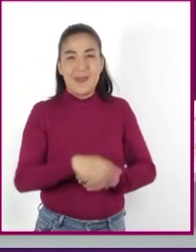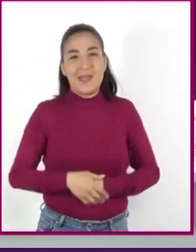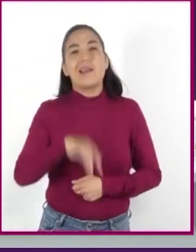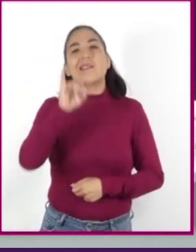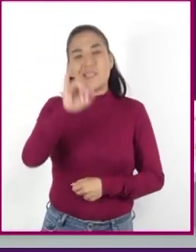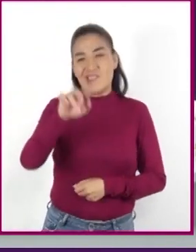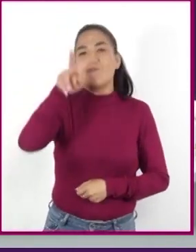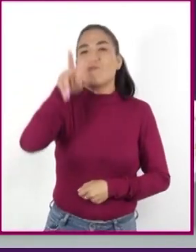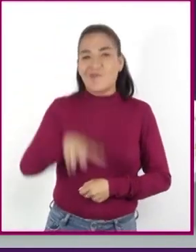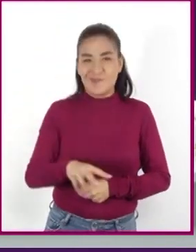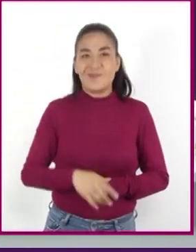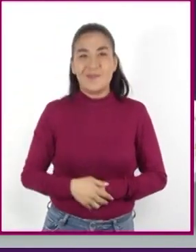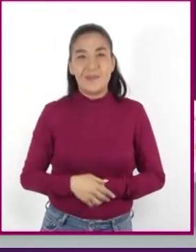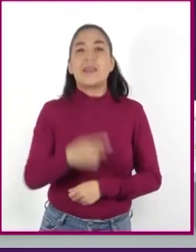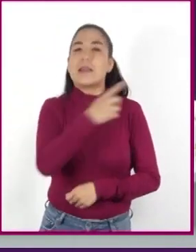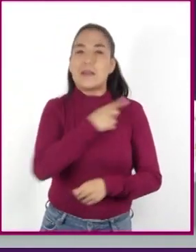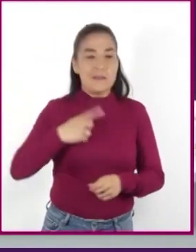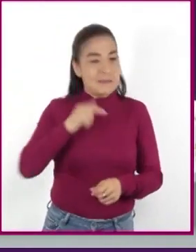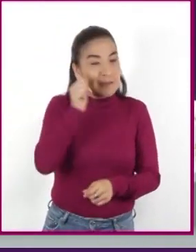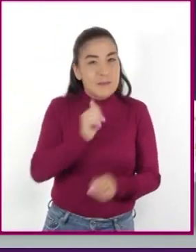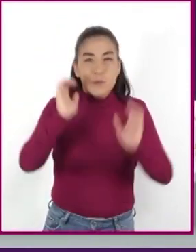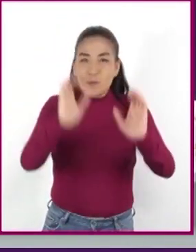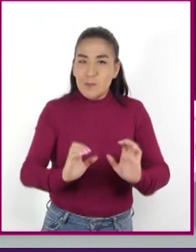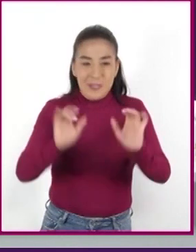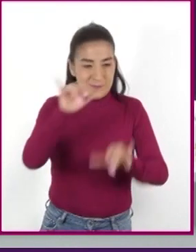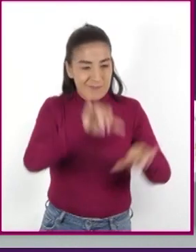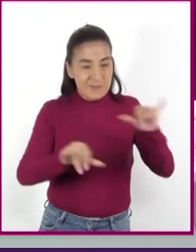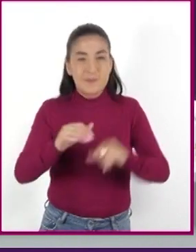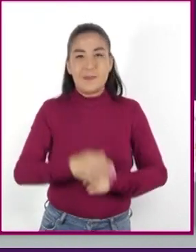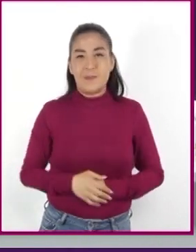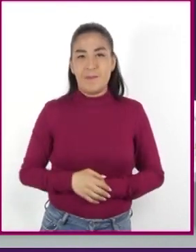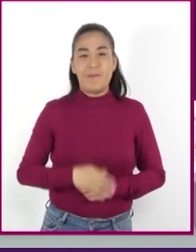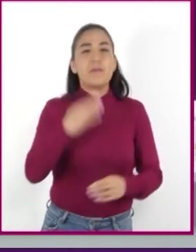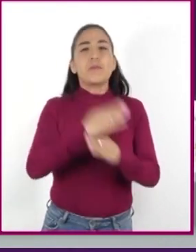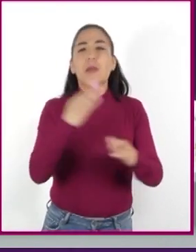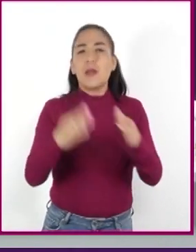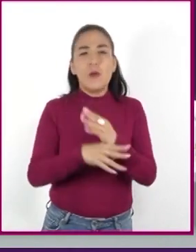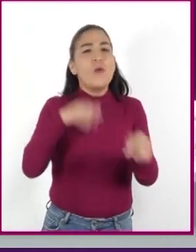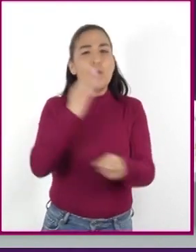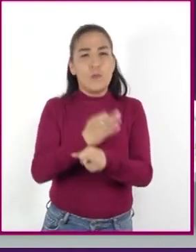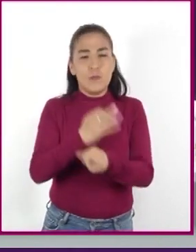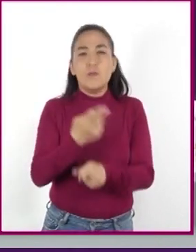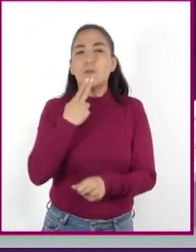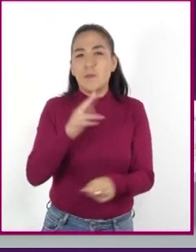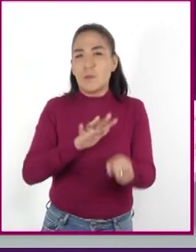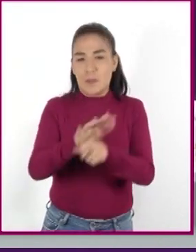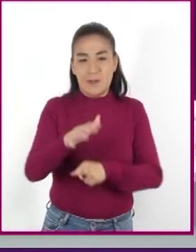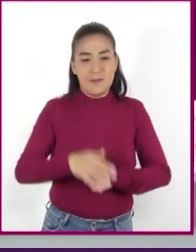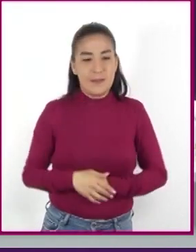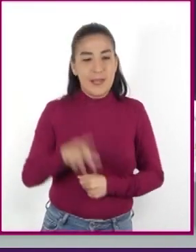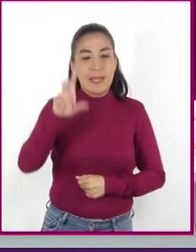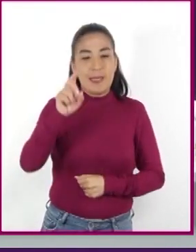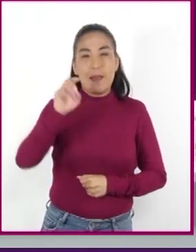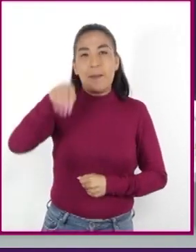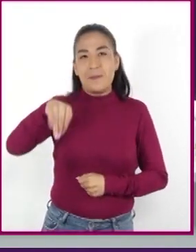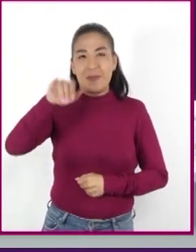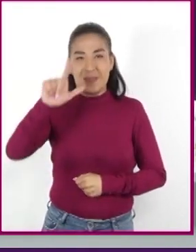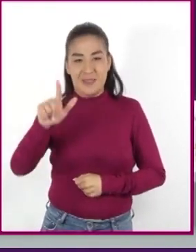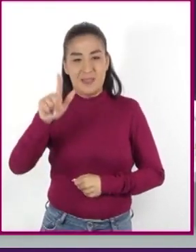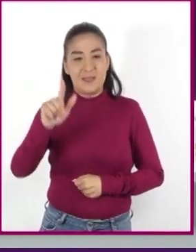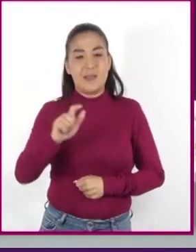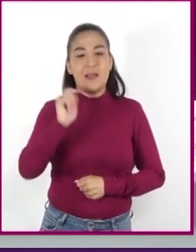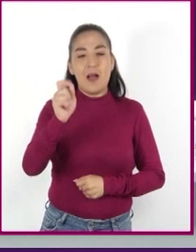maestro. Debemos ser siempre cuidadosos. Los materiales que vamos a utilizar son 30 mililitros de agua